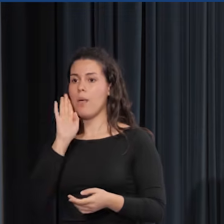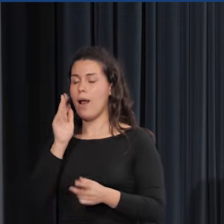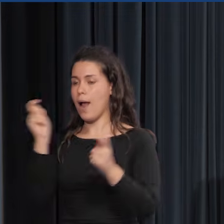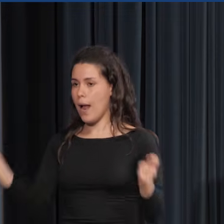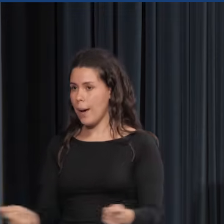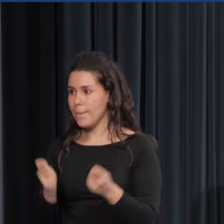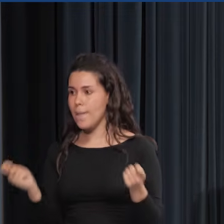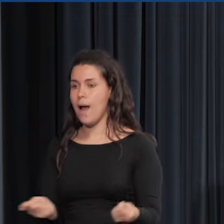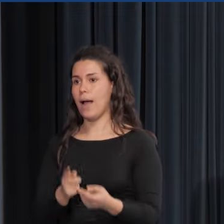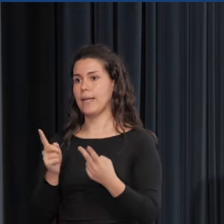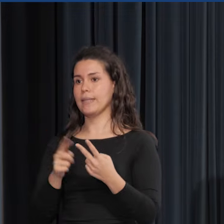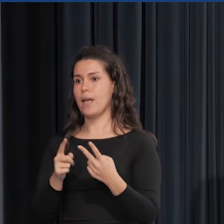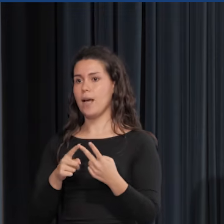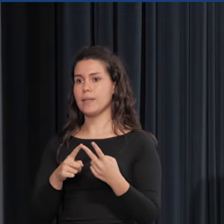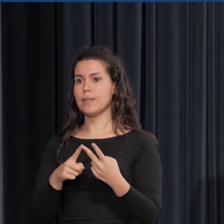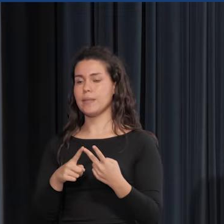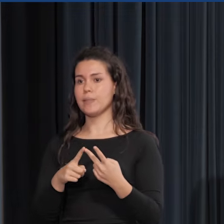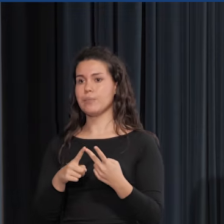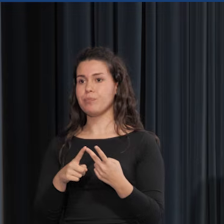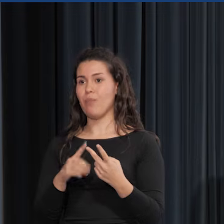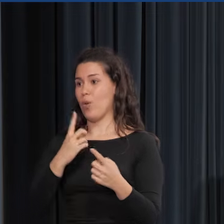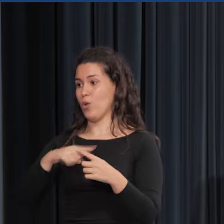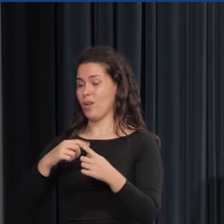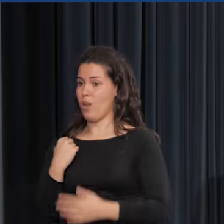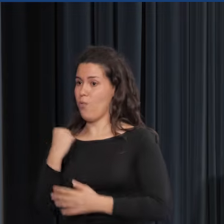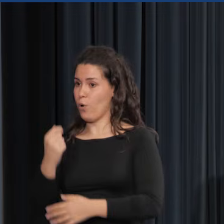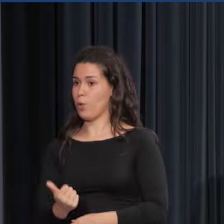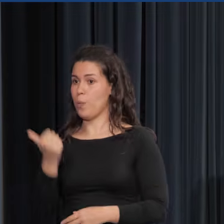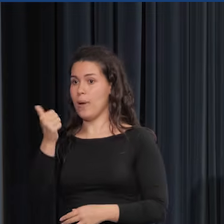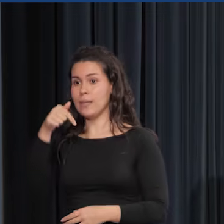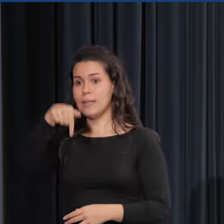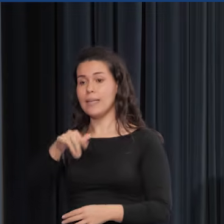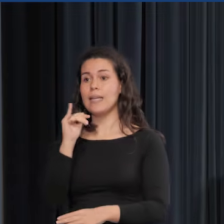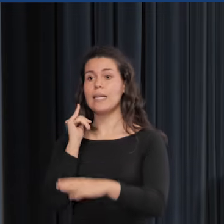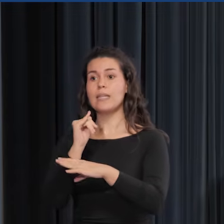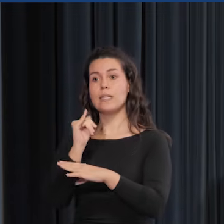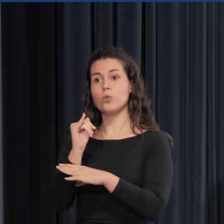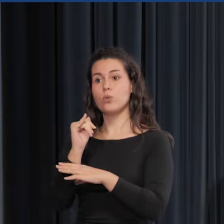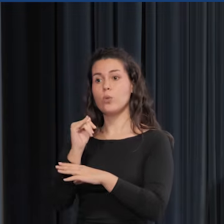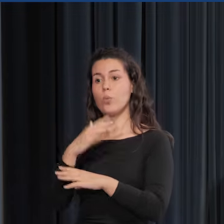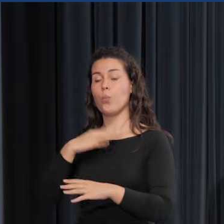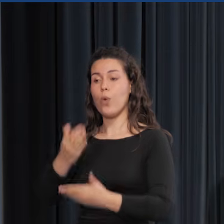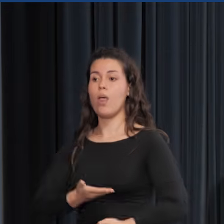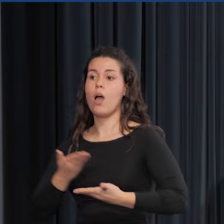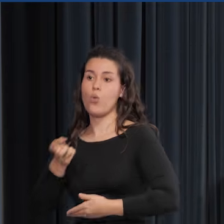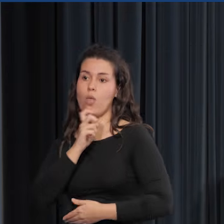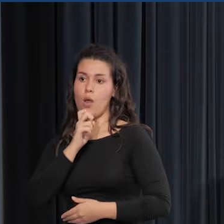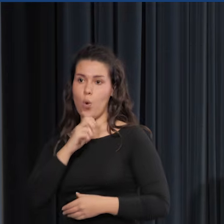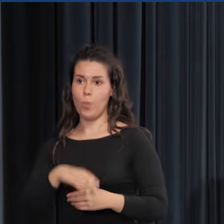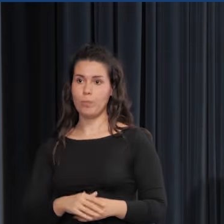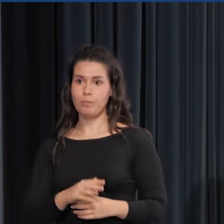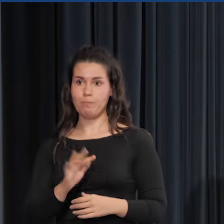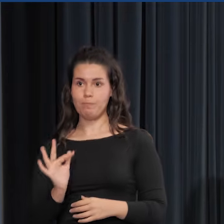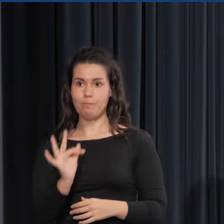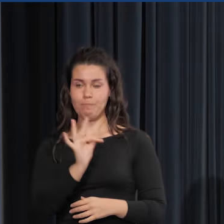campañas, de la necesidad de reforzar esto. ¿Qué podemos hacer desde el instituto? ¿Qué se está haciendo? Bueno, en primer